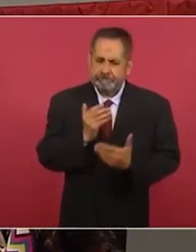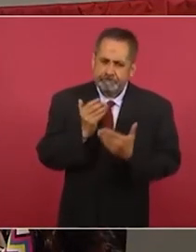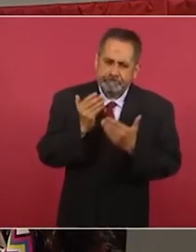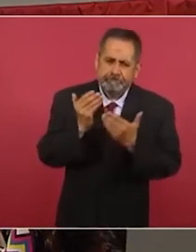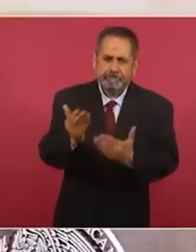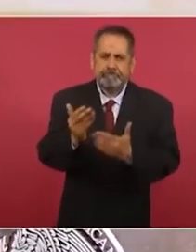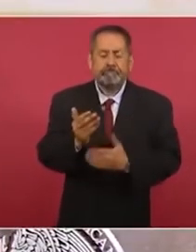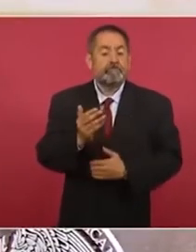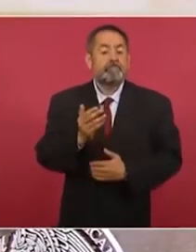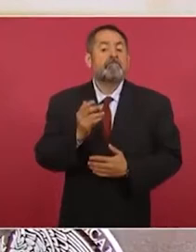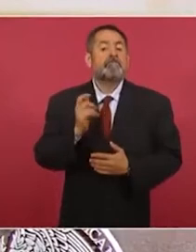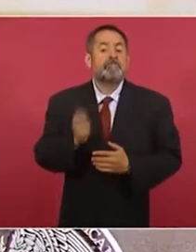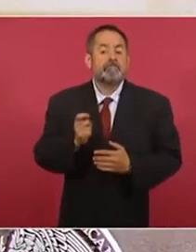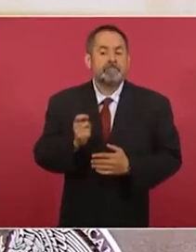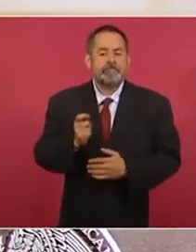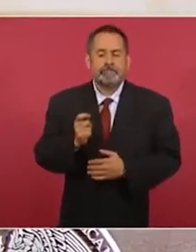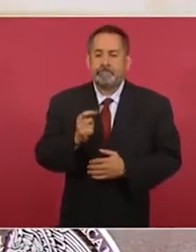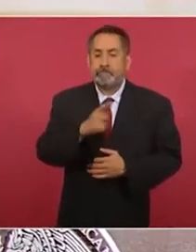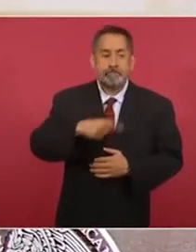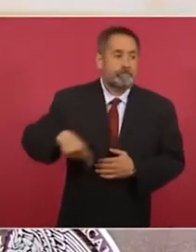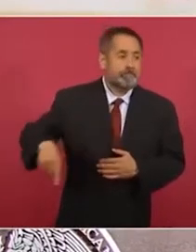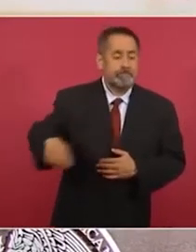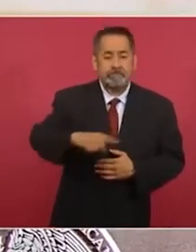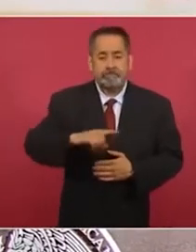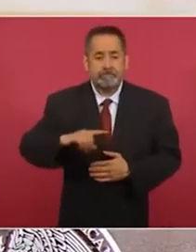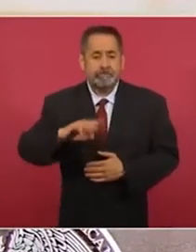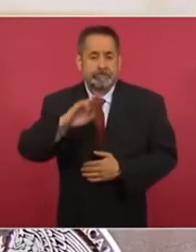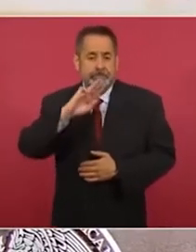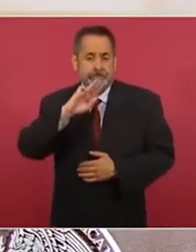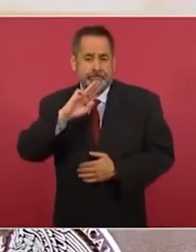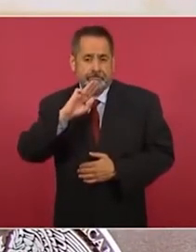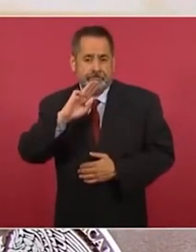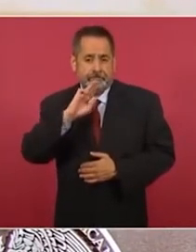felicitaciones a las mamás,